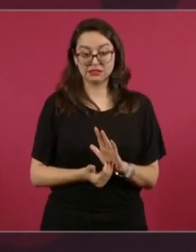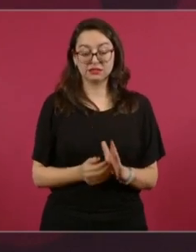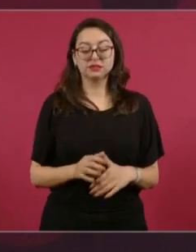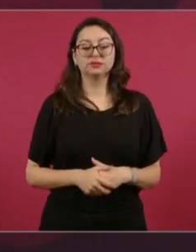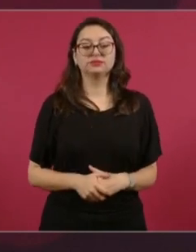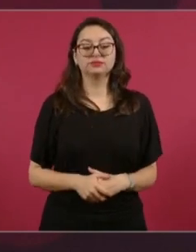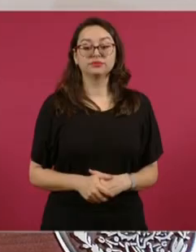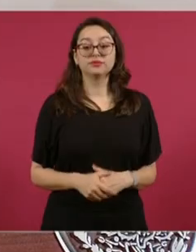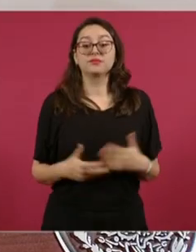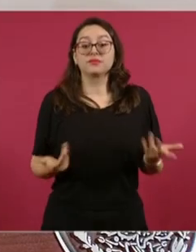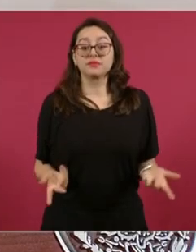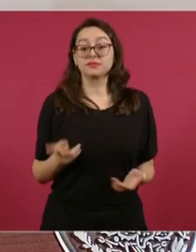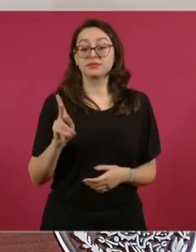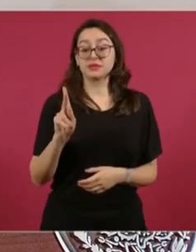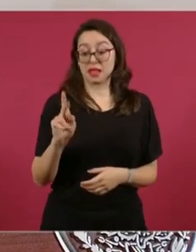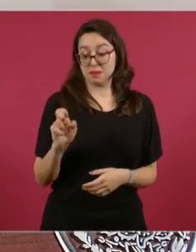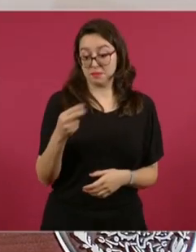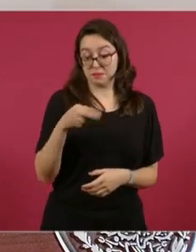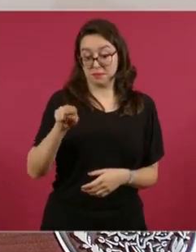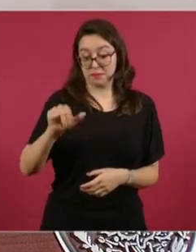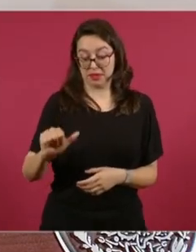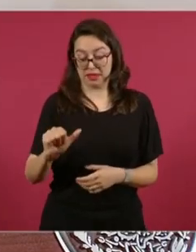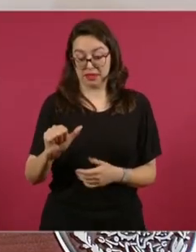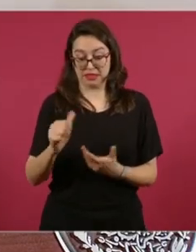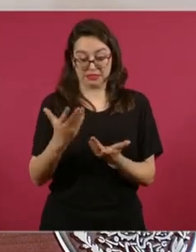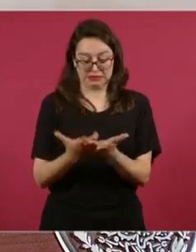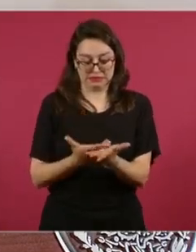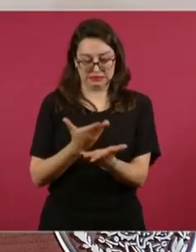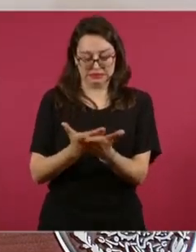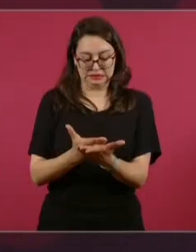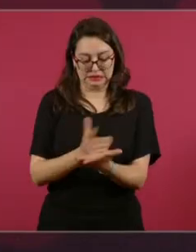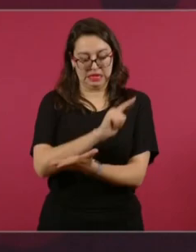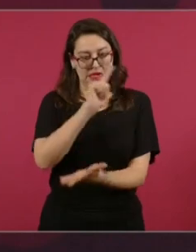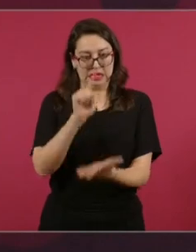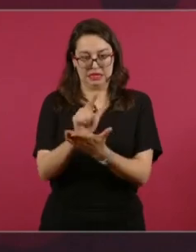Esto se los quita Peña, porque ya veníamos nosotros